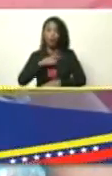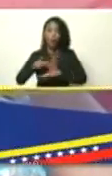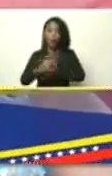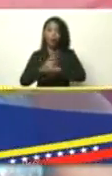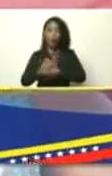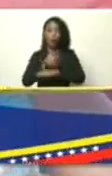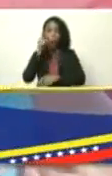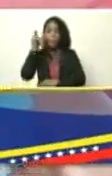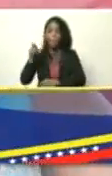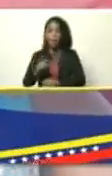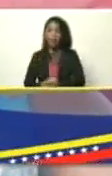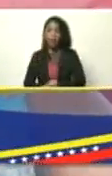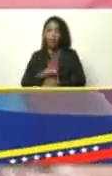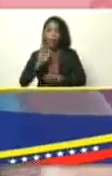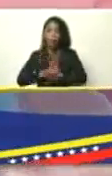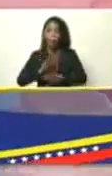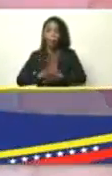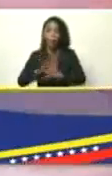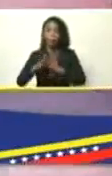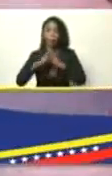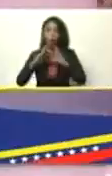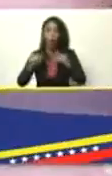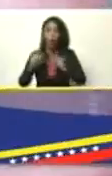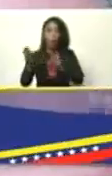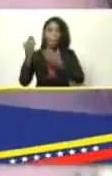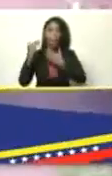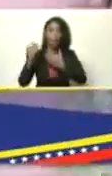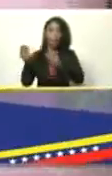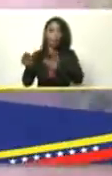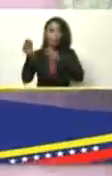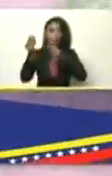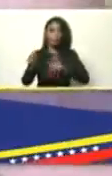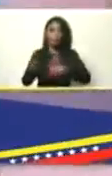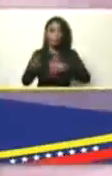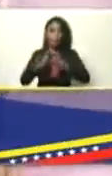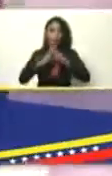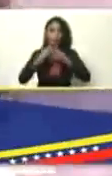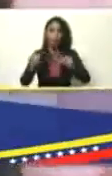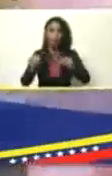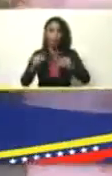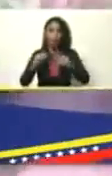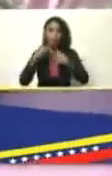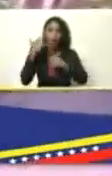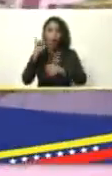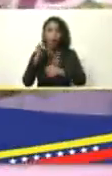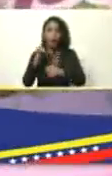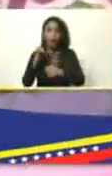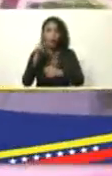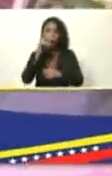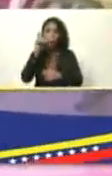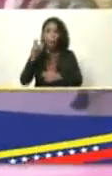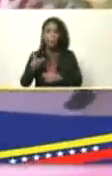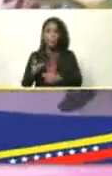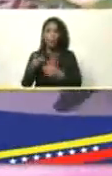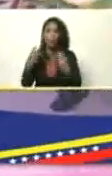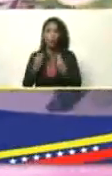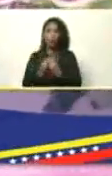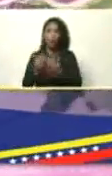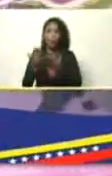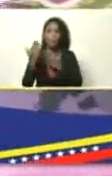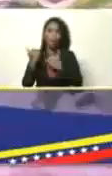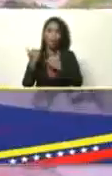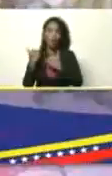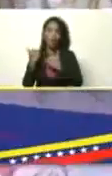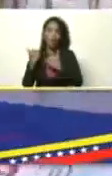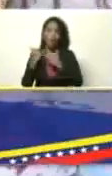José Vázquez por todo el apoyo que nos ha dado y en todo está José Vázquez con nosotros, con los